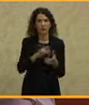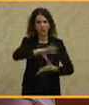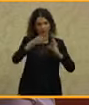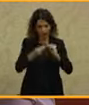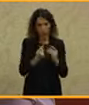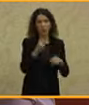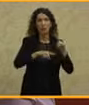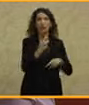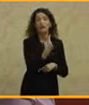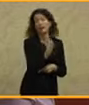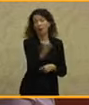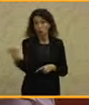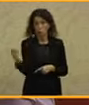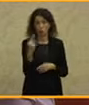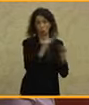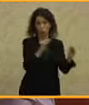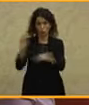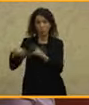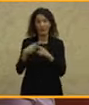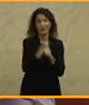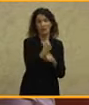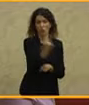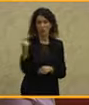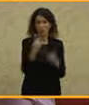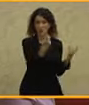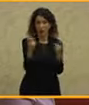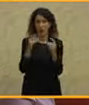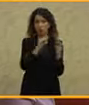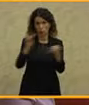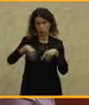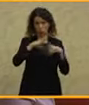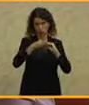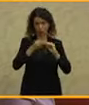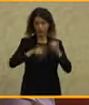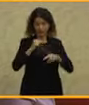y adaptado a las circunstancias de cada persona y de cada trabajador, teniendo en cuenta